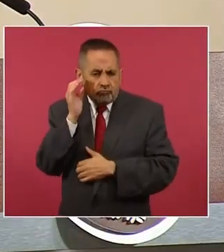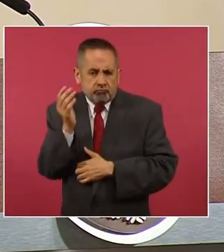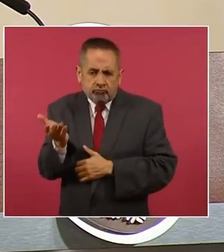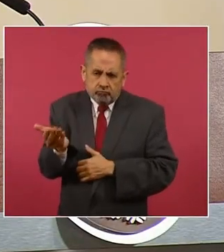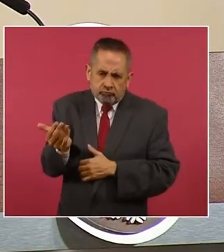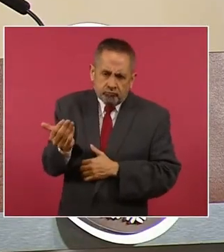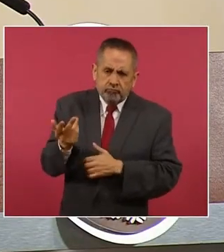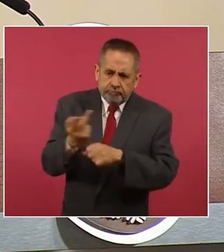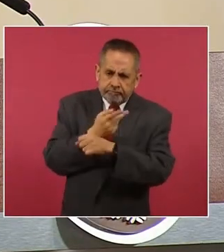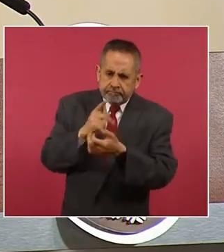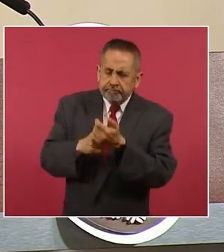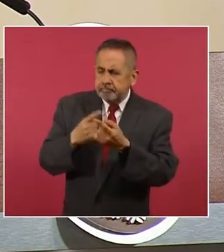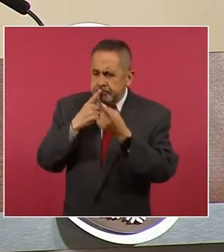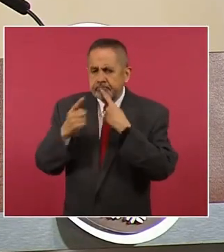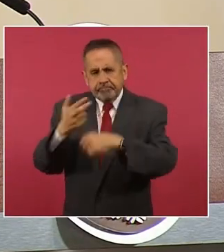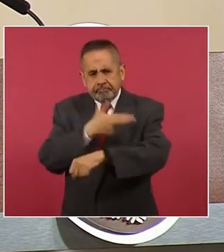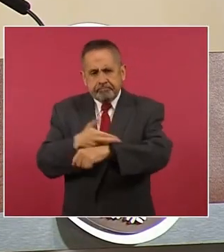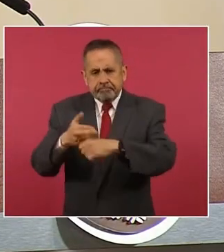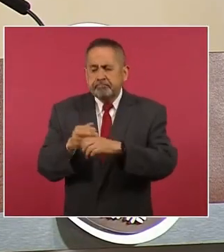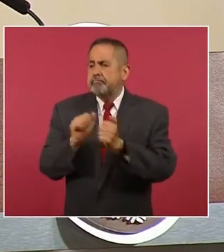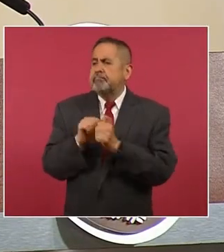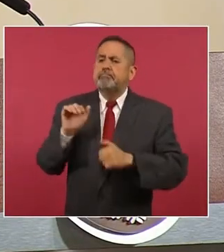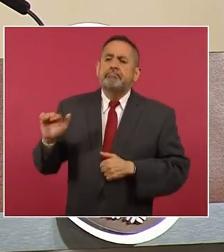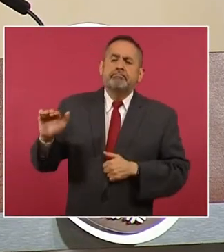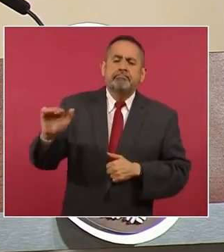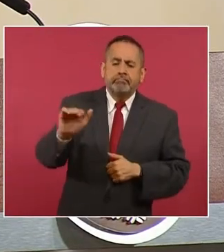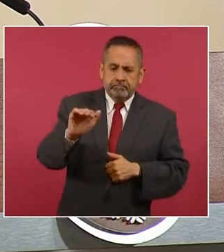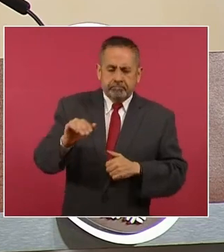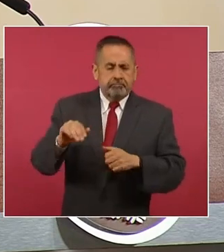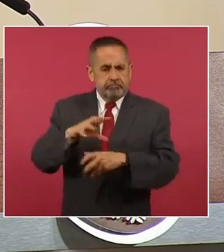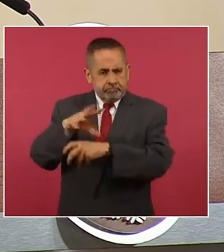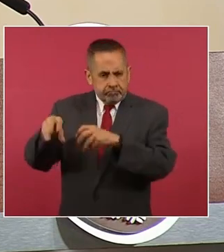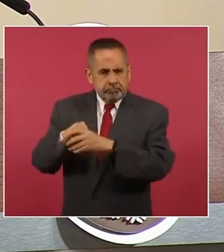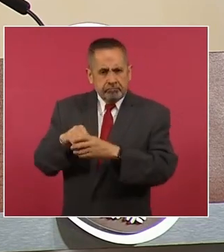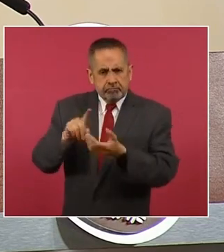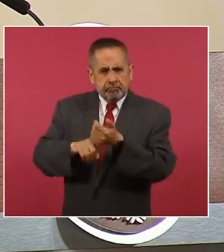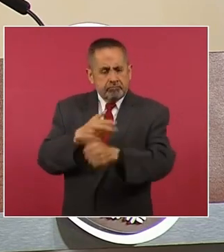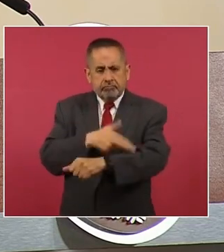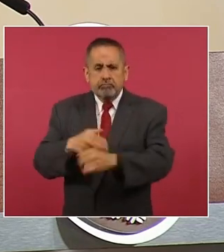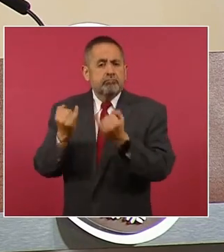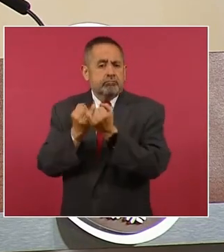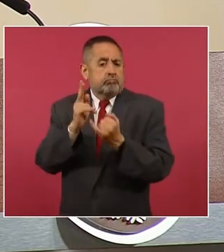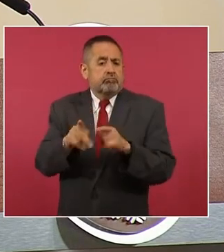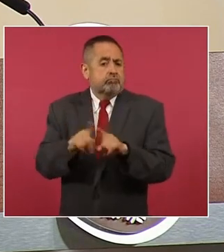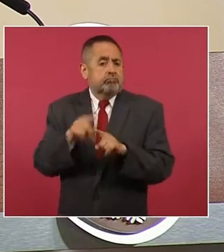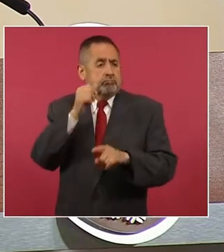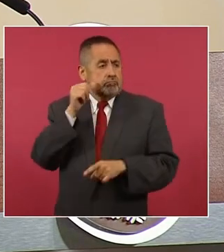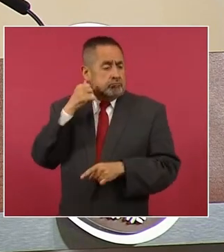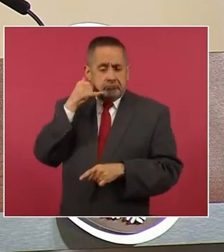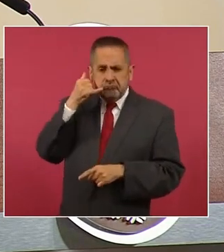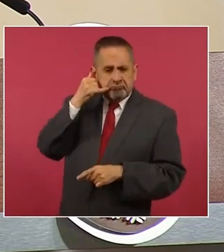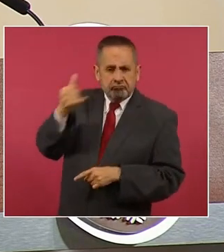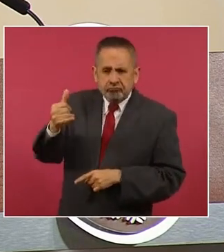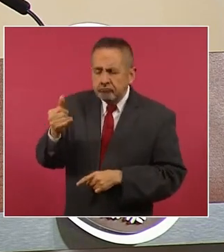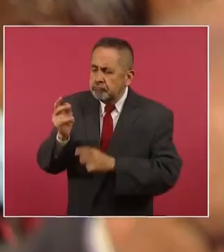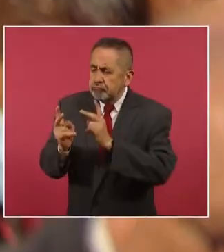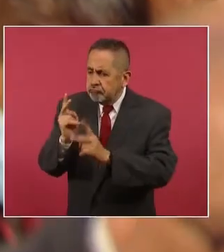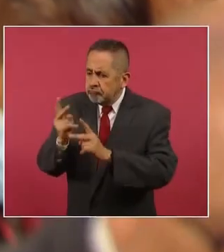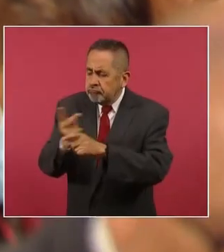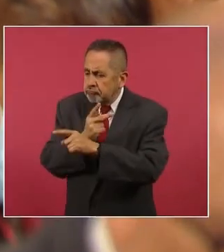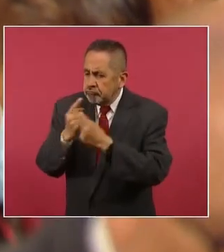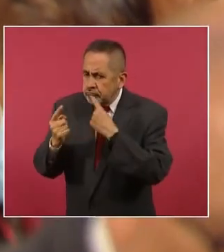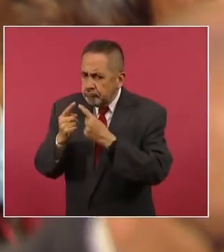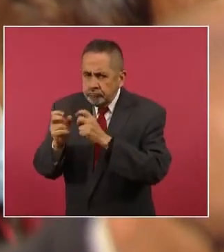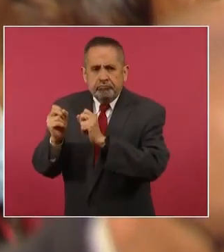y hacer la gestión ante las instancias correspondientes, como ayer hablamos inmediatamente con la